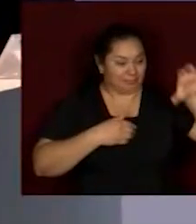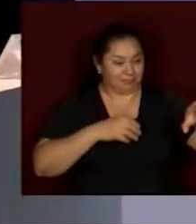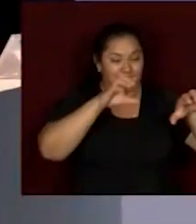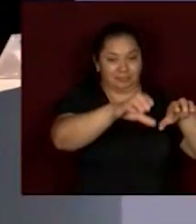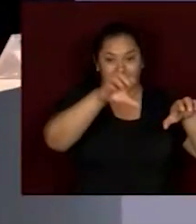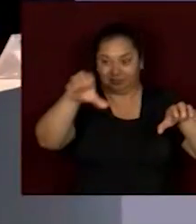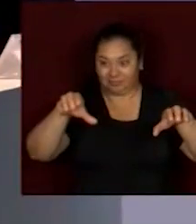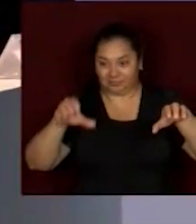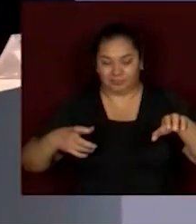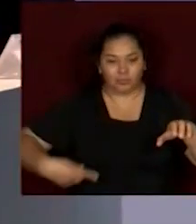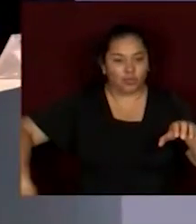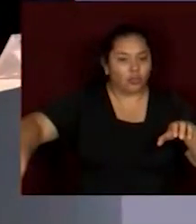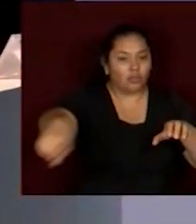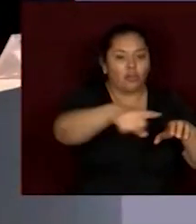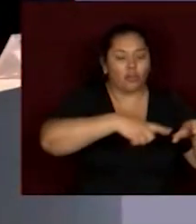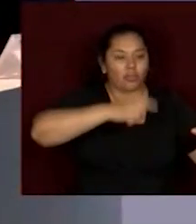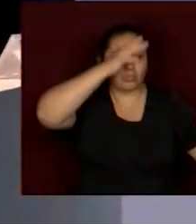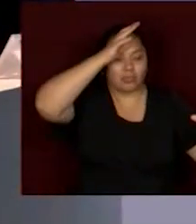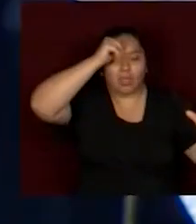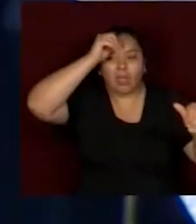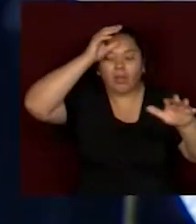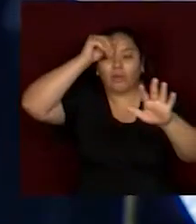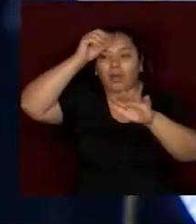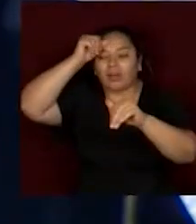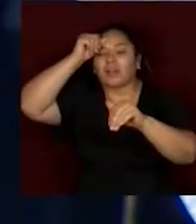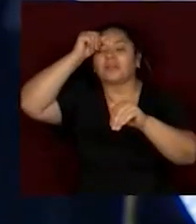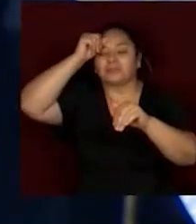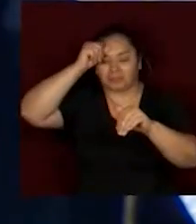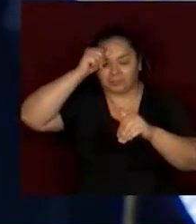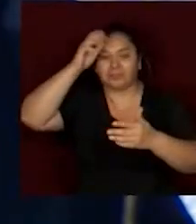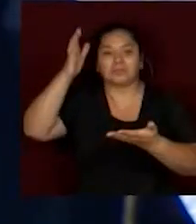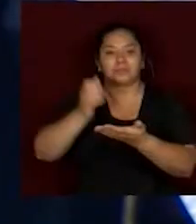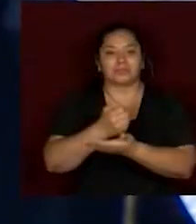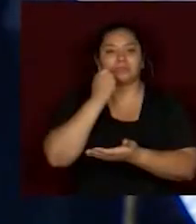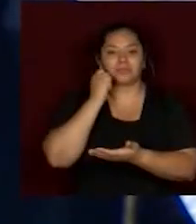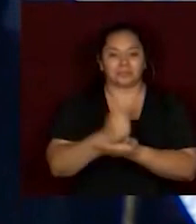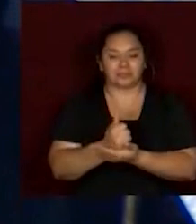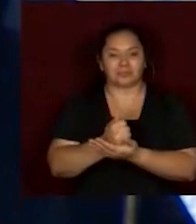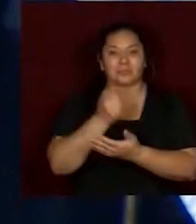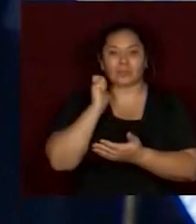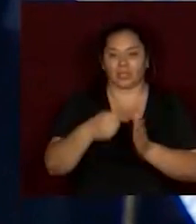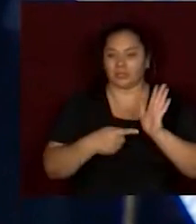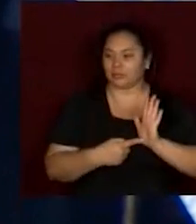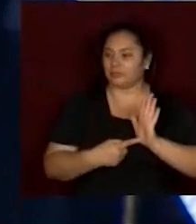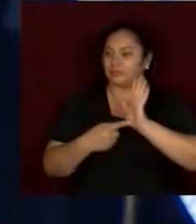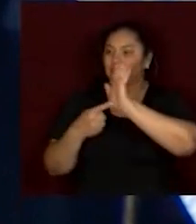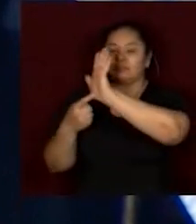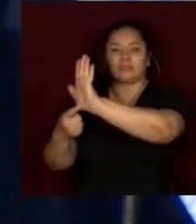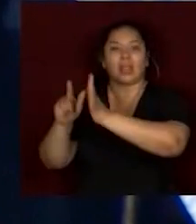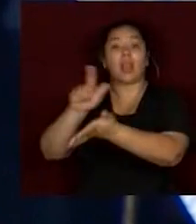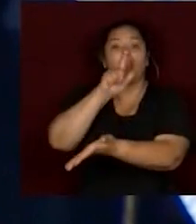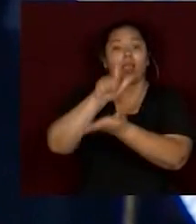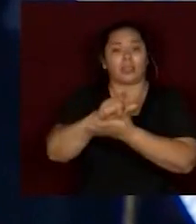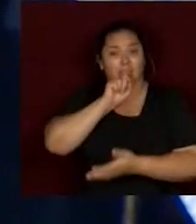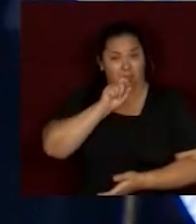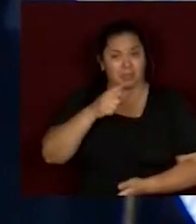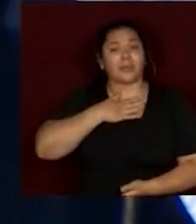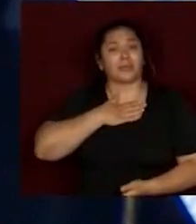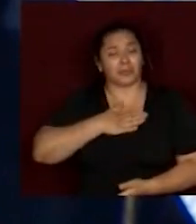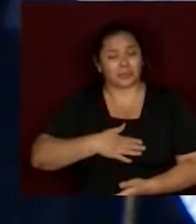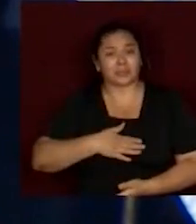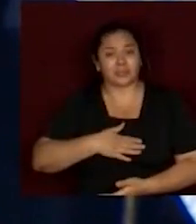jóvenes y el pensamiento joven qué es lo que piensa hoy respecto del mundo que lo rodea del mundo en el que